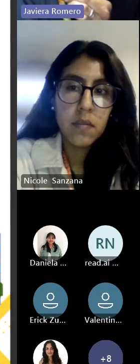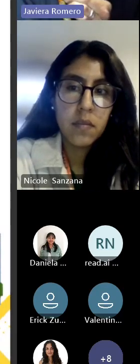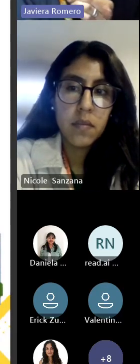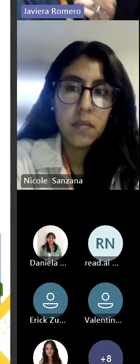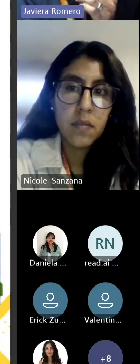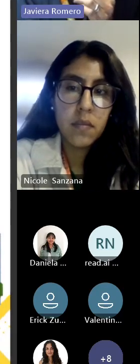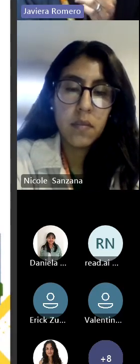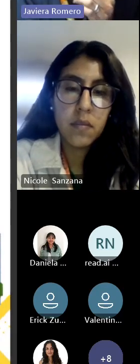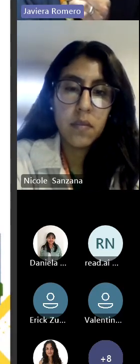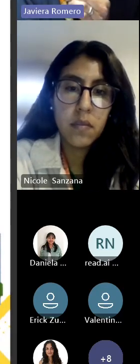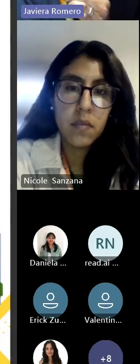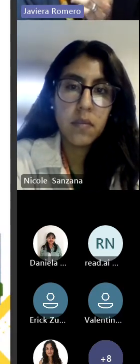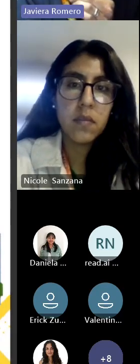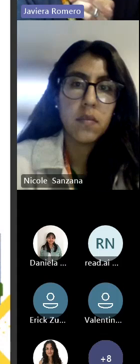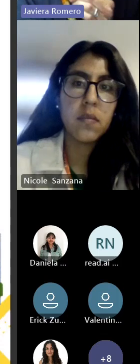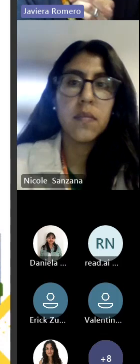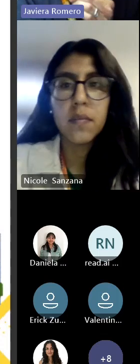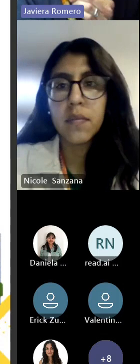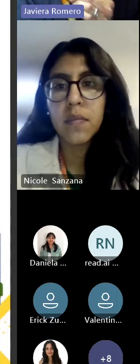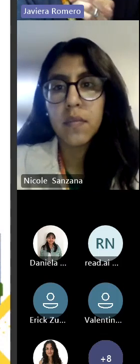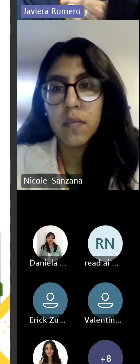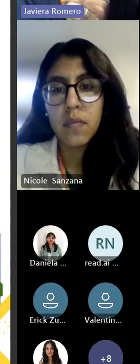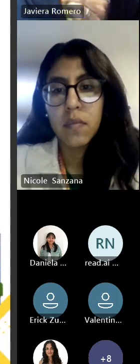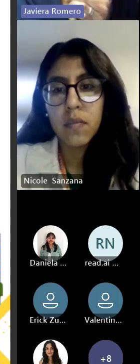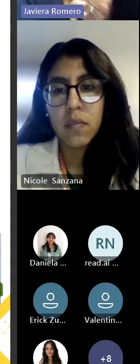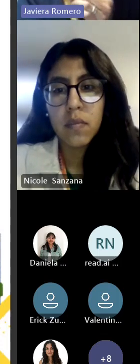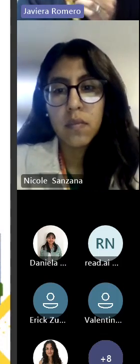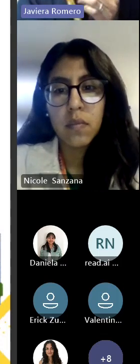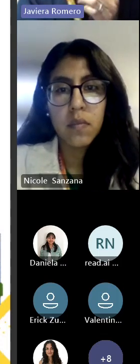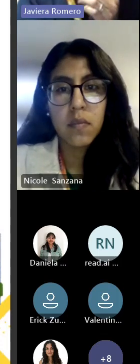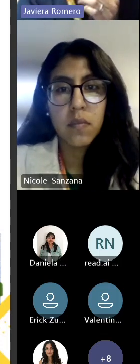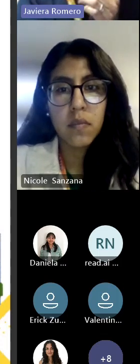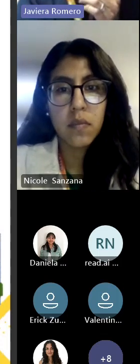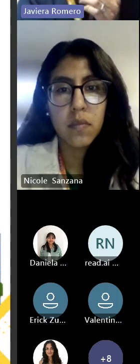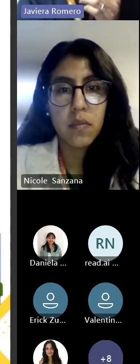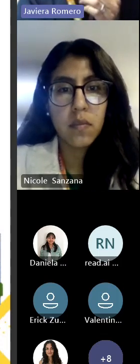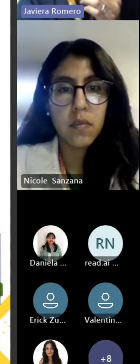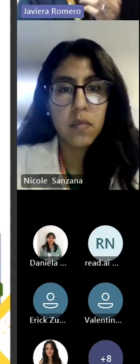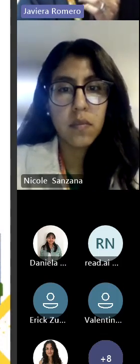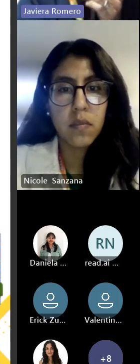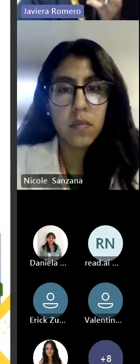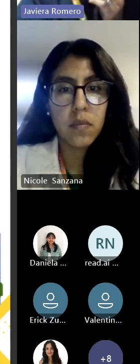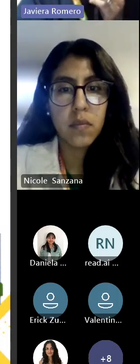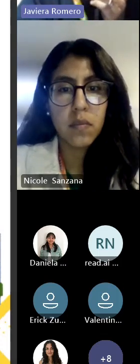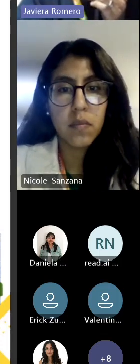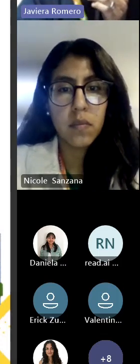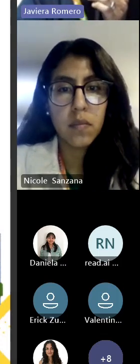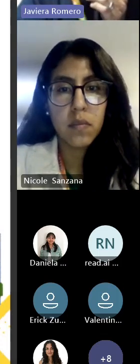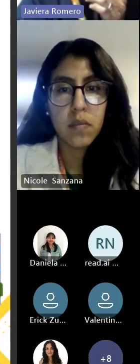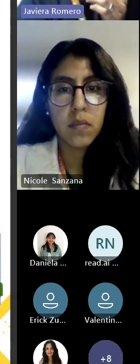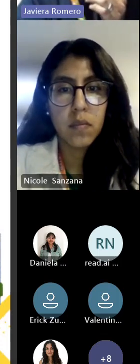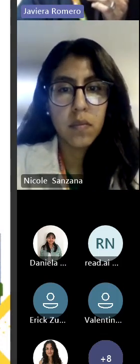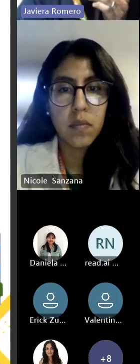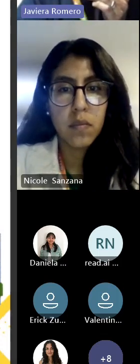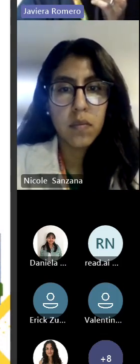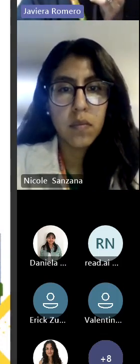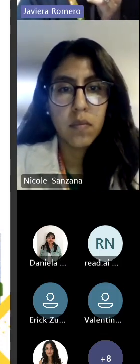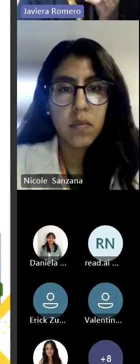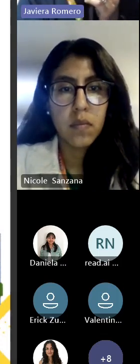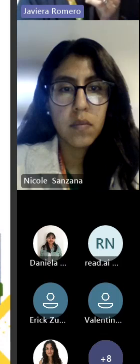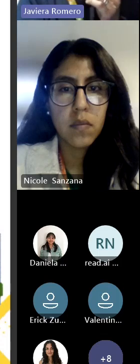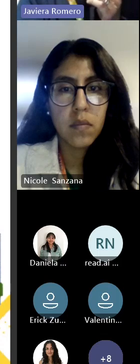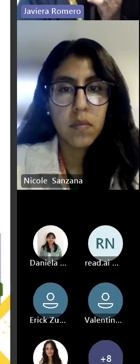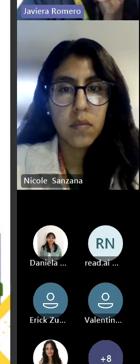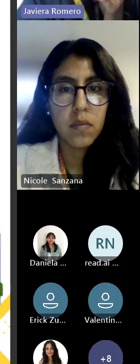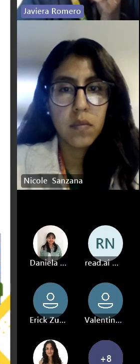adecuada respuesta a aquellos estudiantes que se encuentran en riesgo. Para ello se debe tener presente lo siguiente, ¿cierto? Que los